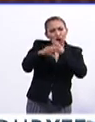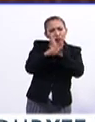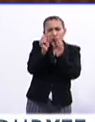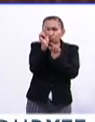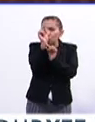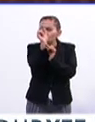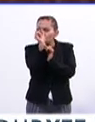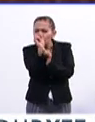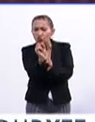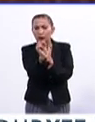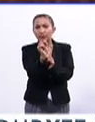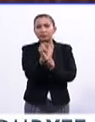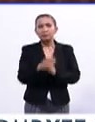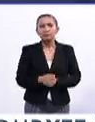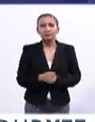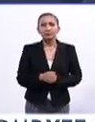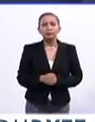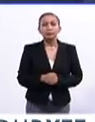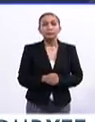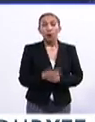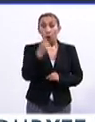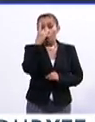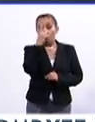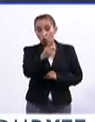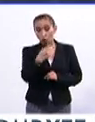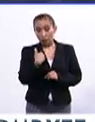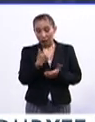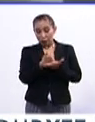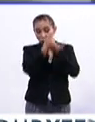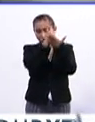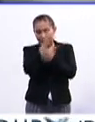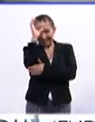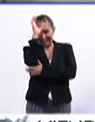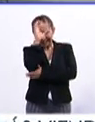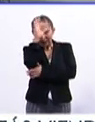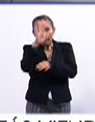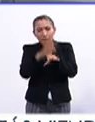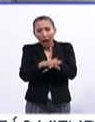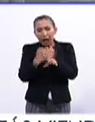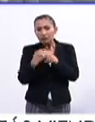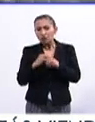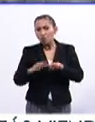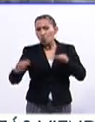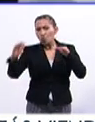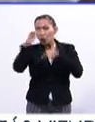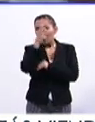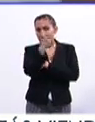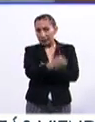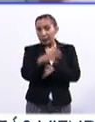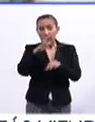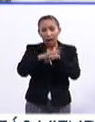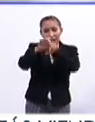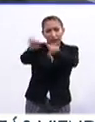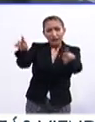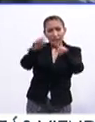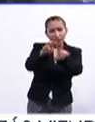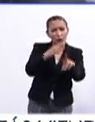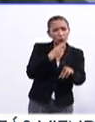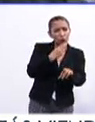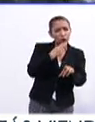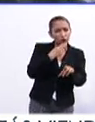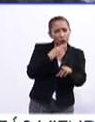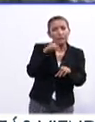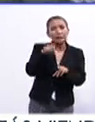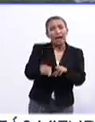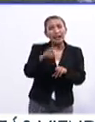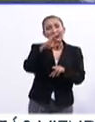es una de las herramientas científicas con mayor potencial para esta y múltiples aplicaciones más